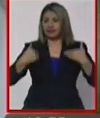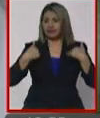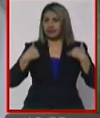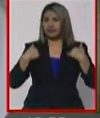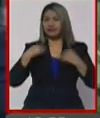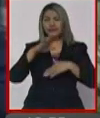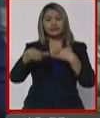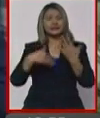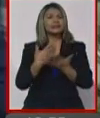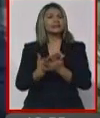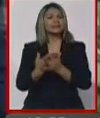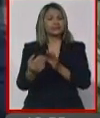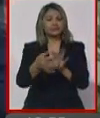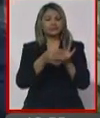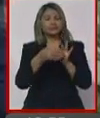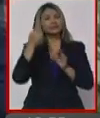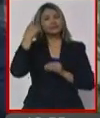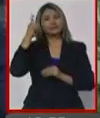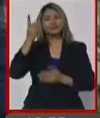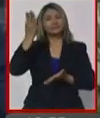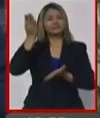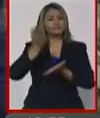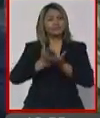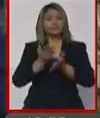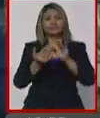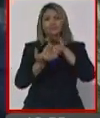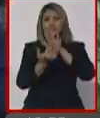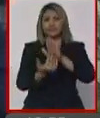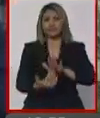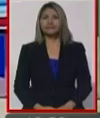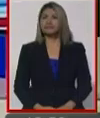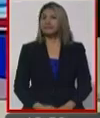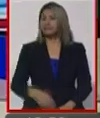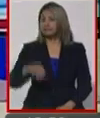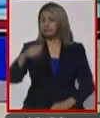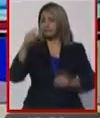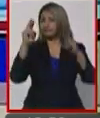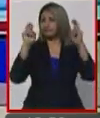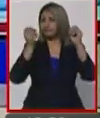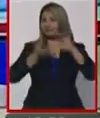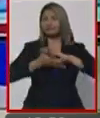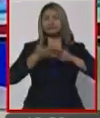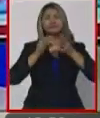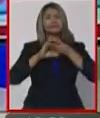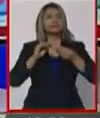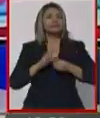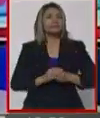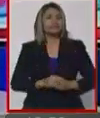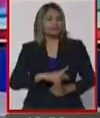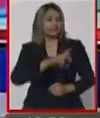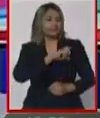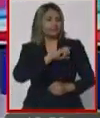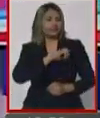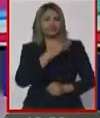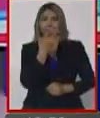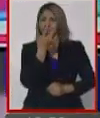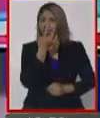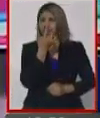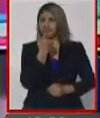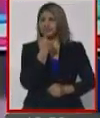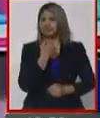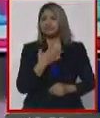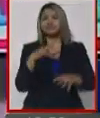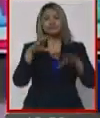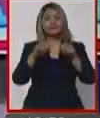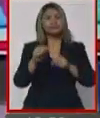del interior, todos, vamos a unirnos para que basta la discriminación. Otro tema, le contamos que la Fuerza Especial de Lucha contra el